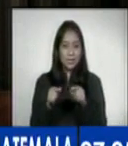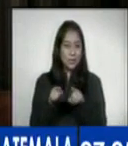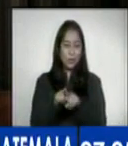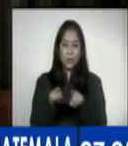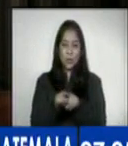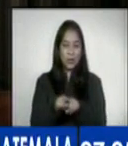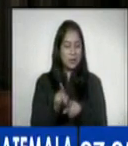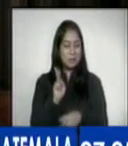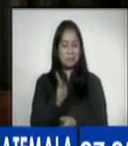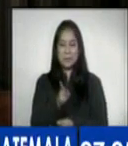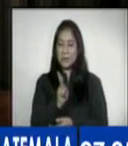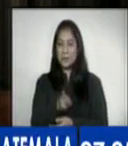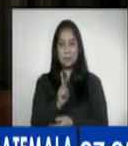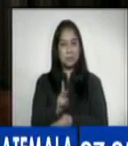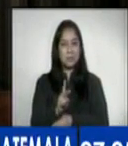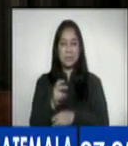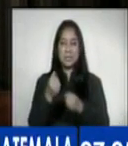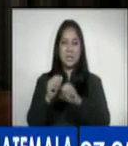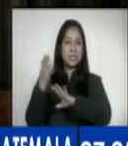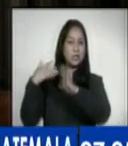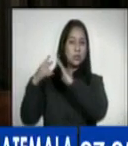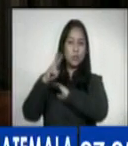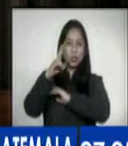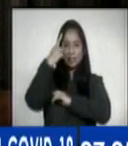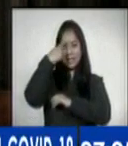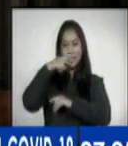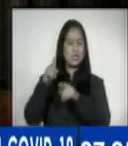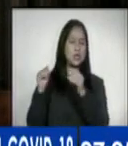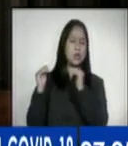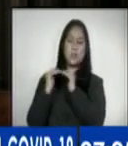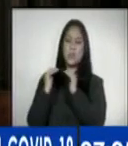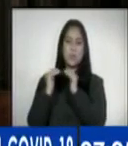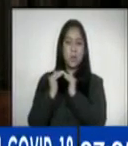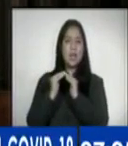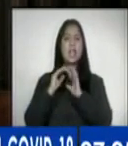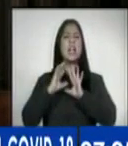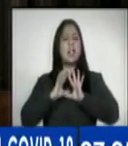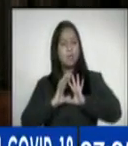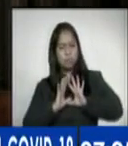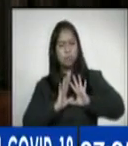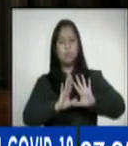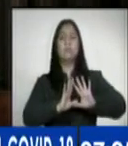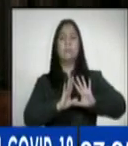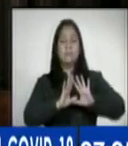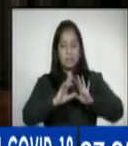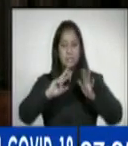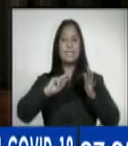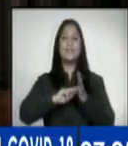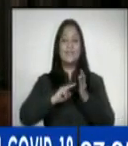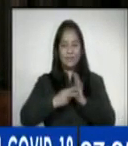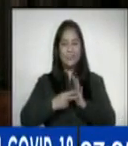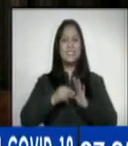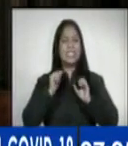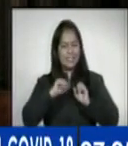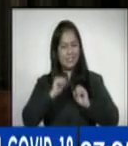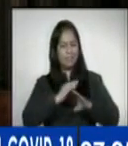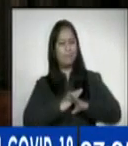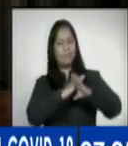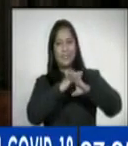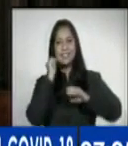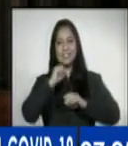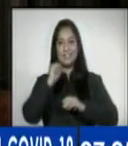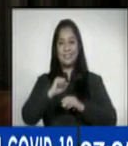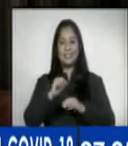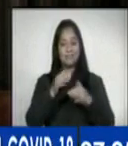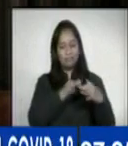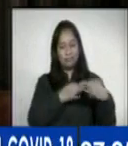mismos casos que hace 72 horas. La contención está funcionando, gracias a Dios, hasta el momento. Las